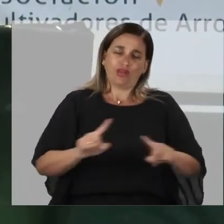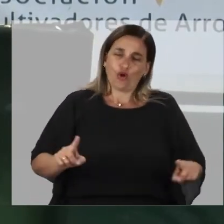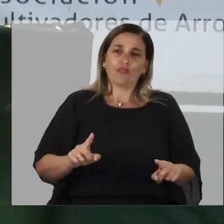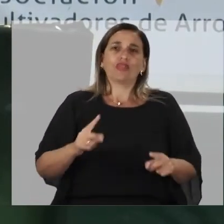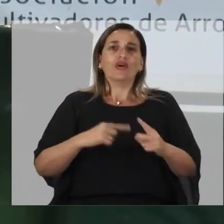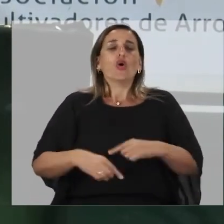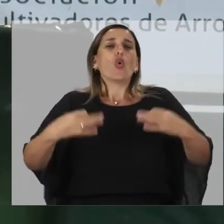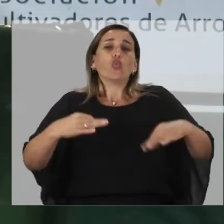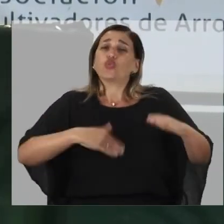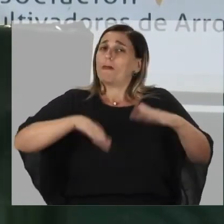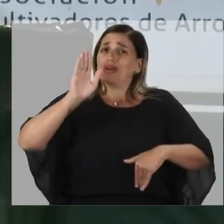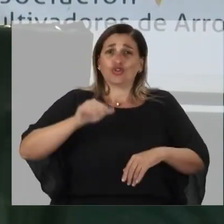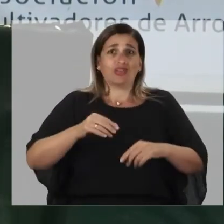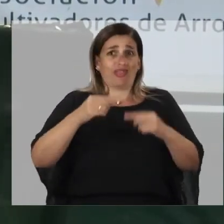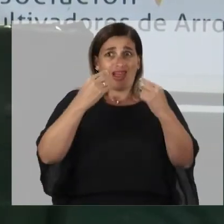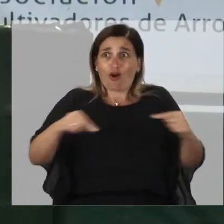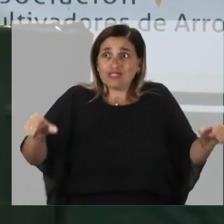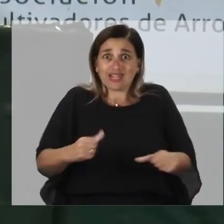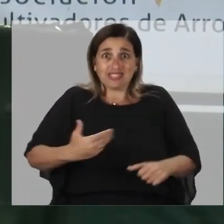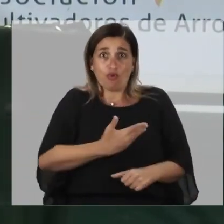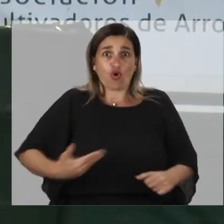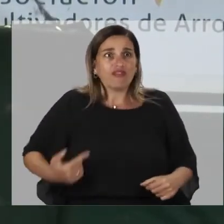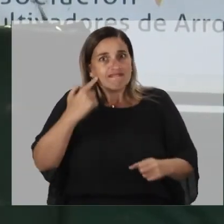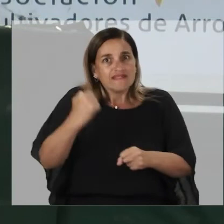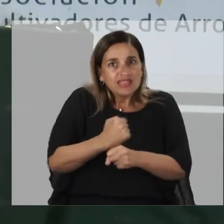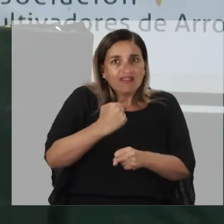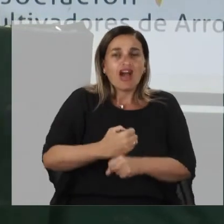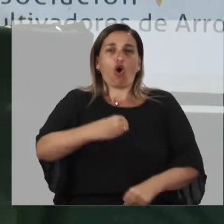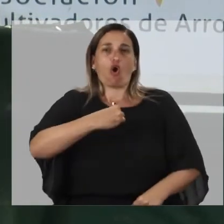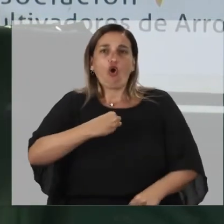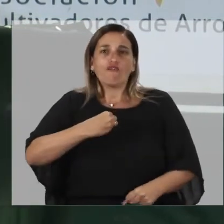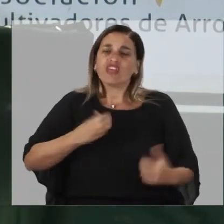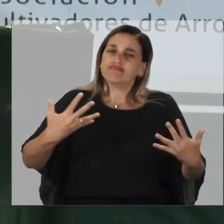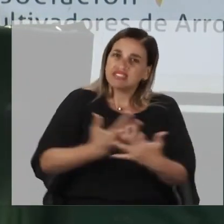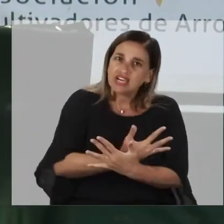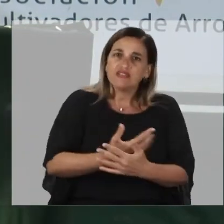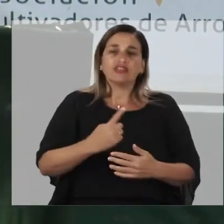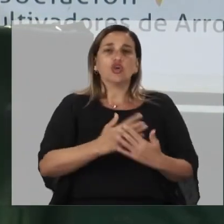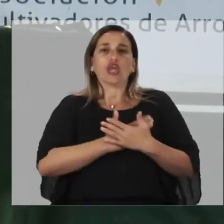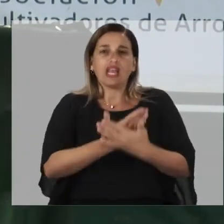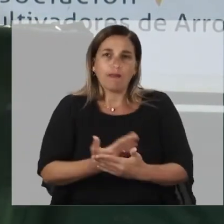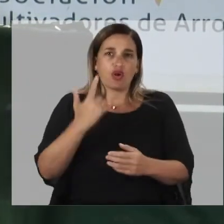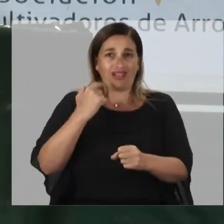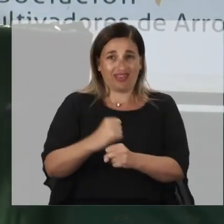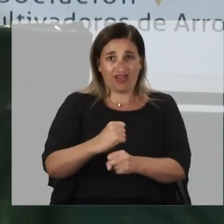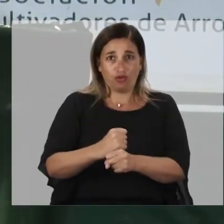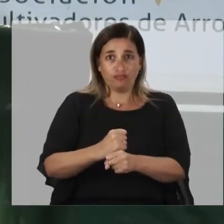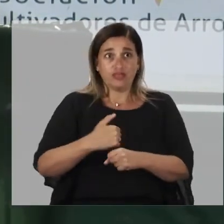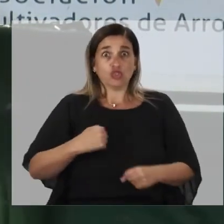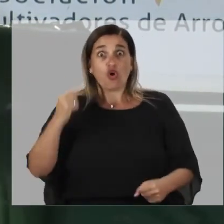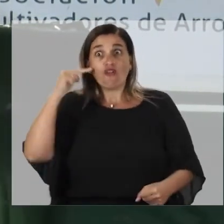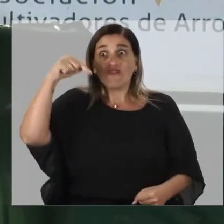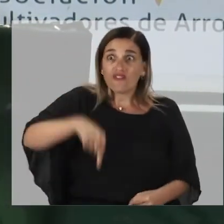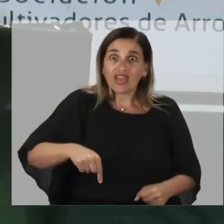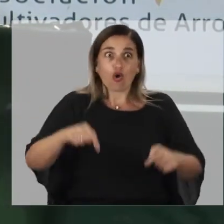de recursos. Como en la gran mayoría de las cosas que hacemos nosotros, se trata del empeño, la confianza, el sacrificio y el amor que uno